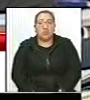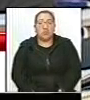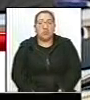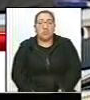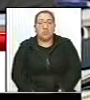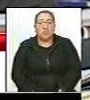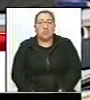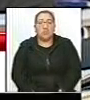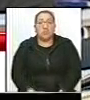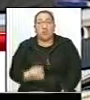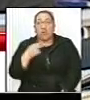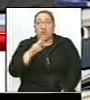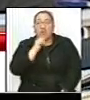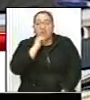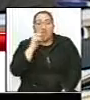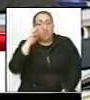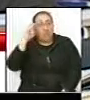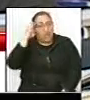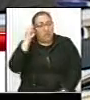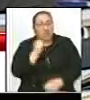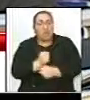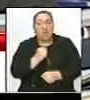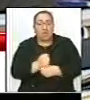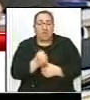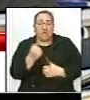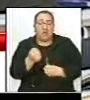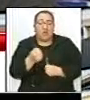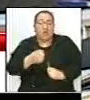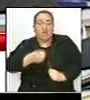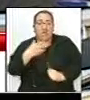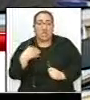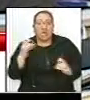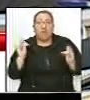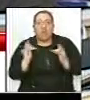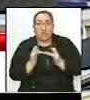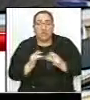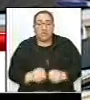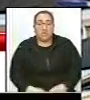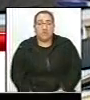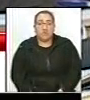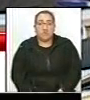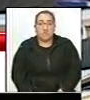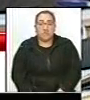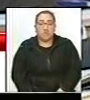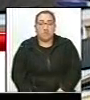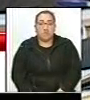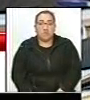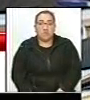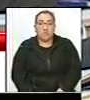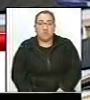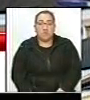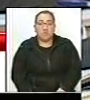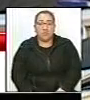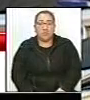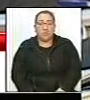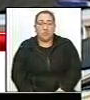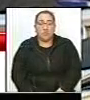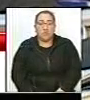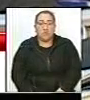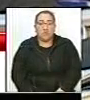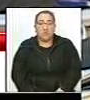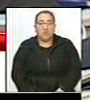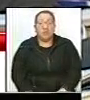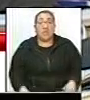de Estado capaz de no solamente, efectivamente, conectar las políticas de impulso alternativo,